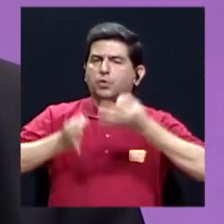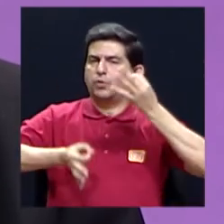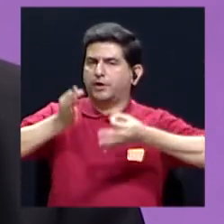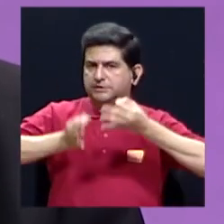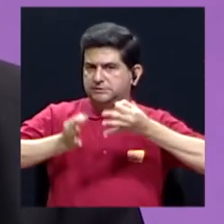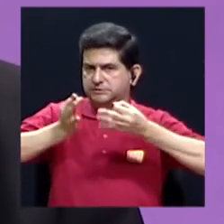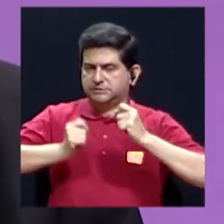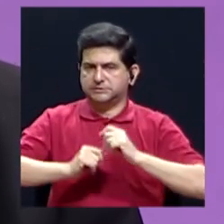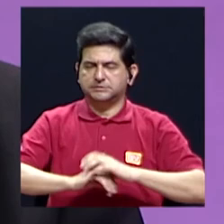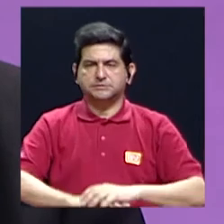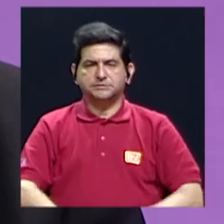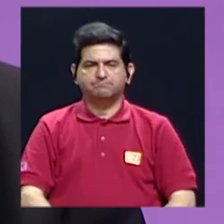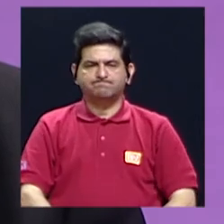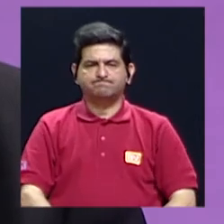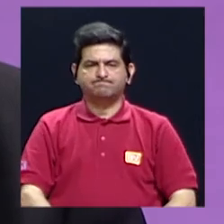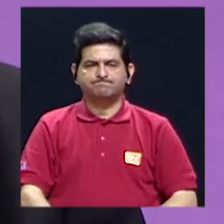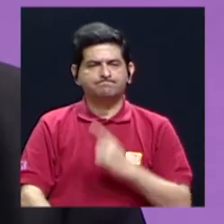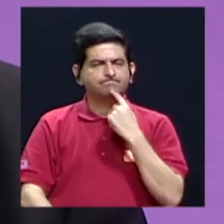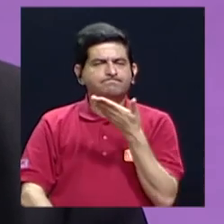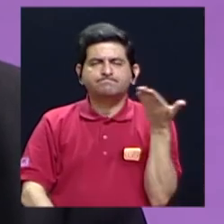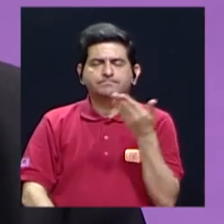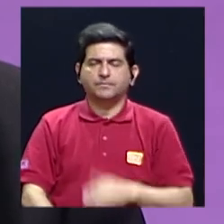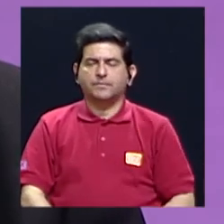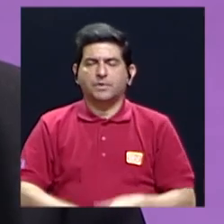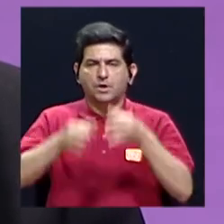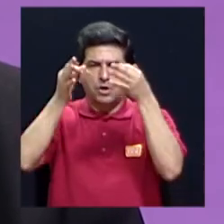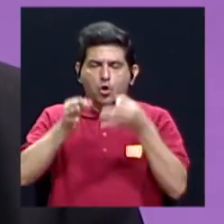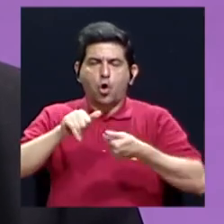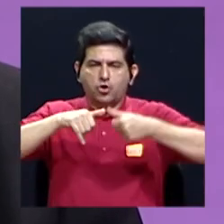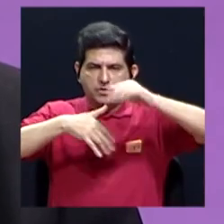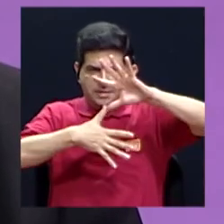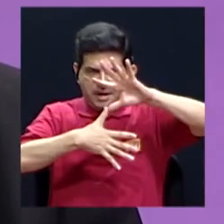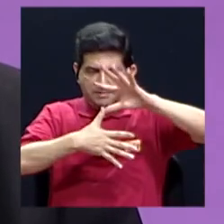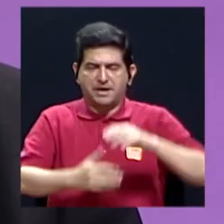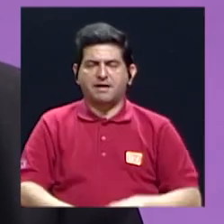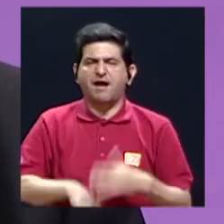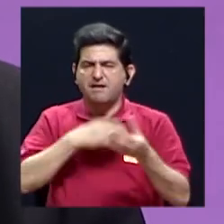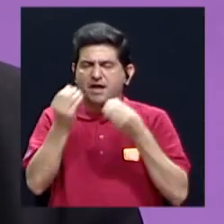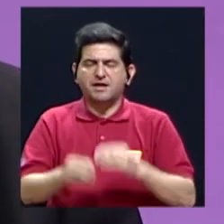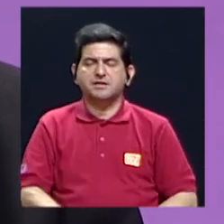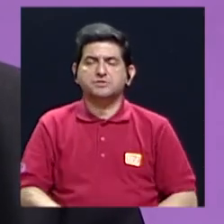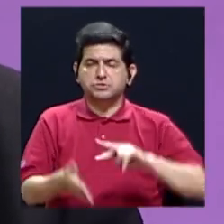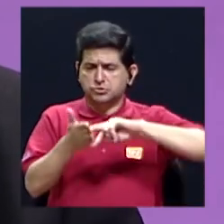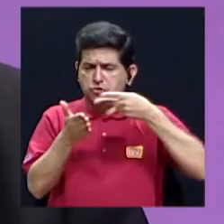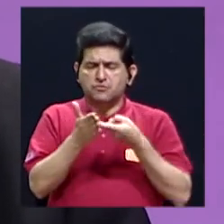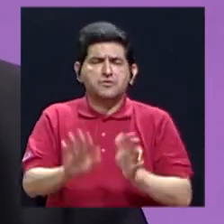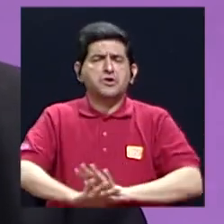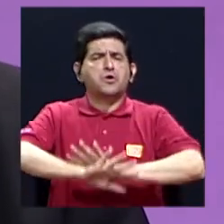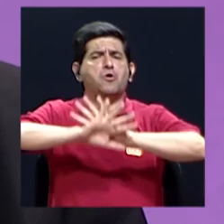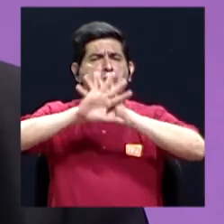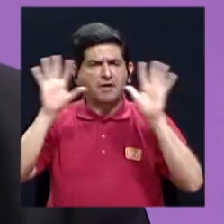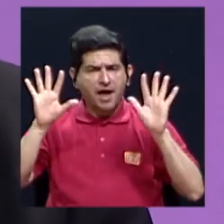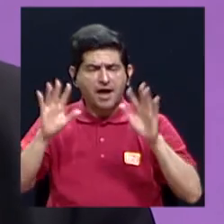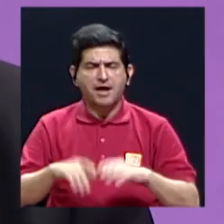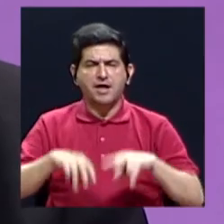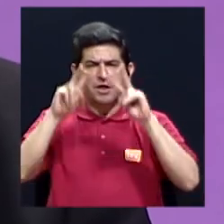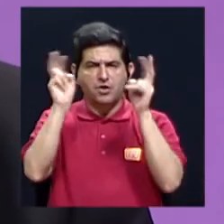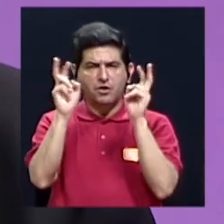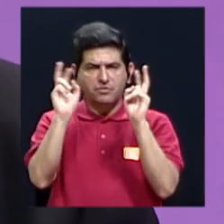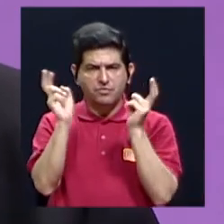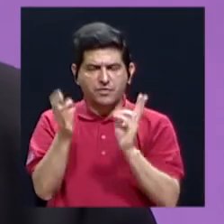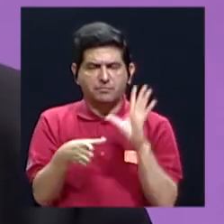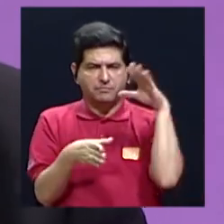jurídico, podemos decir que la Corte Interamericana hizo una definición muy clara de algunos temas que